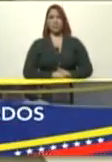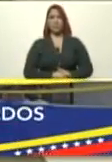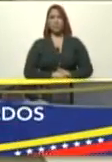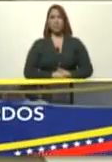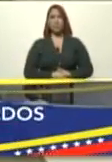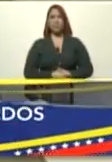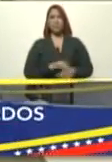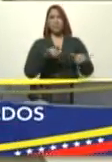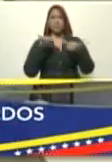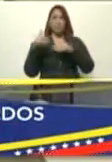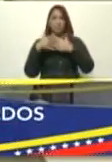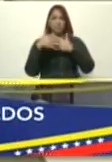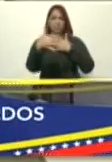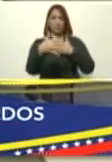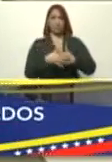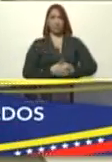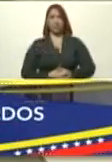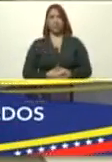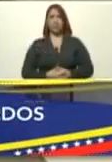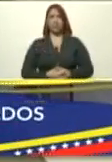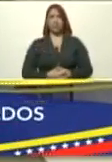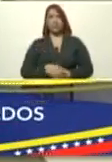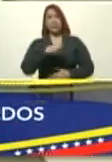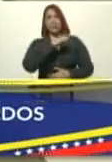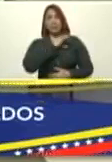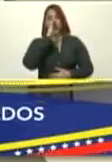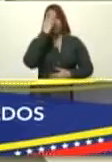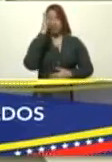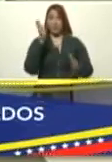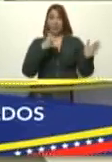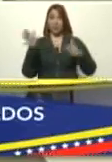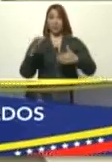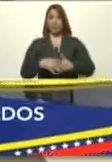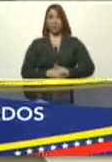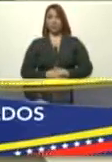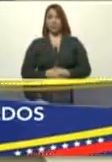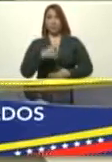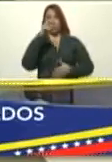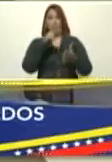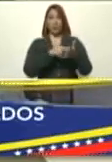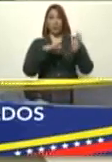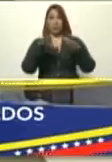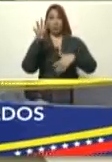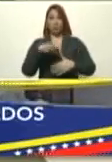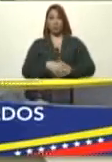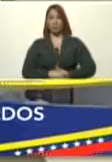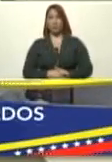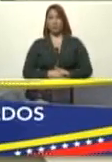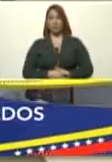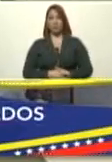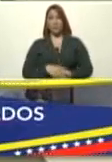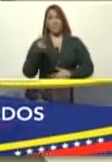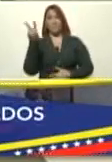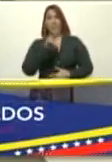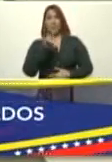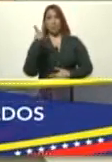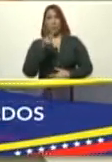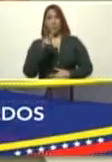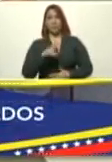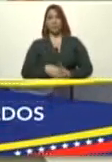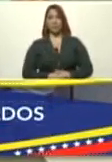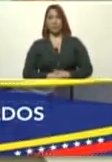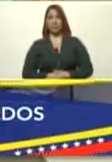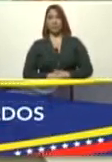En el mismo periodo, enero, febrero, marzo del 2014, en que Venezuela